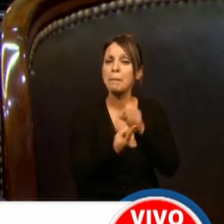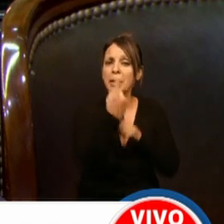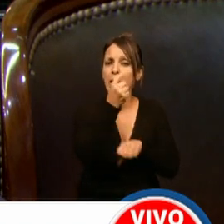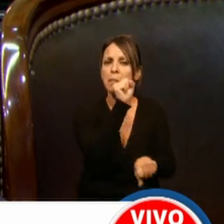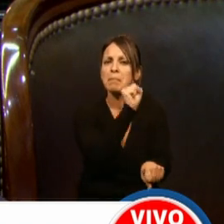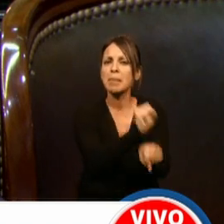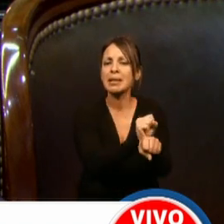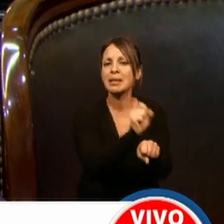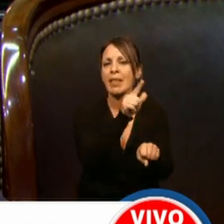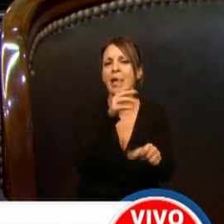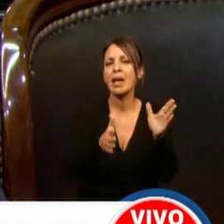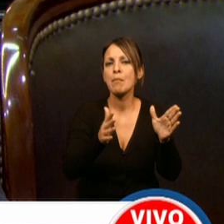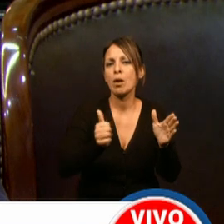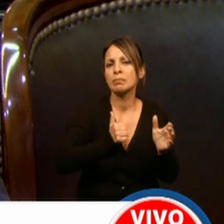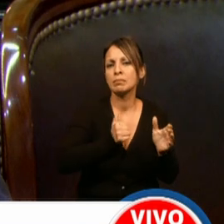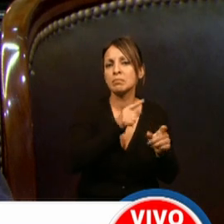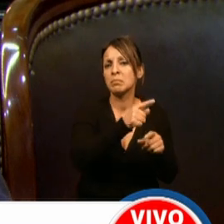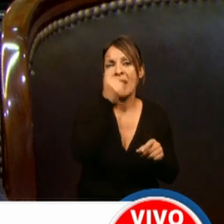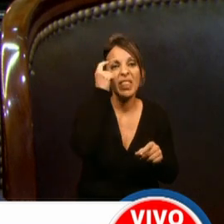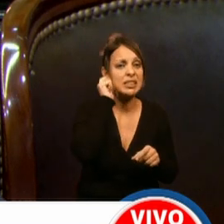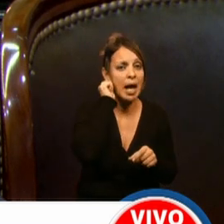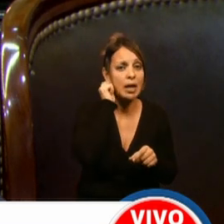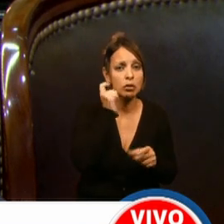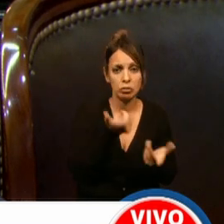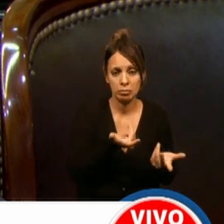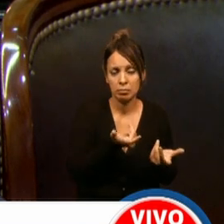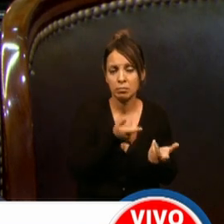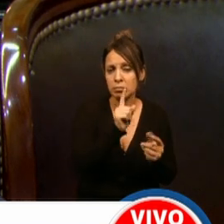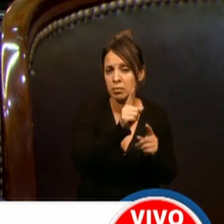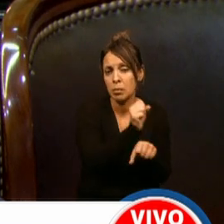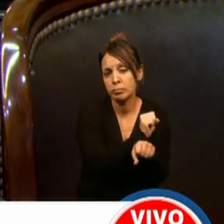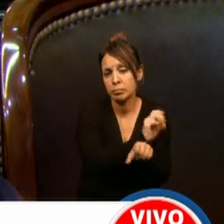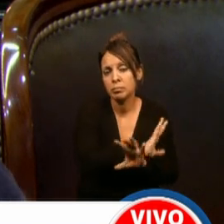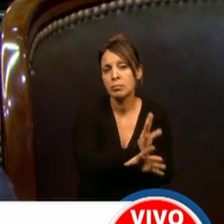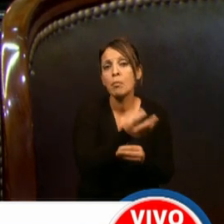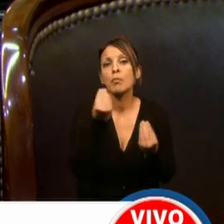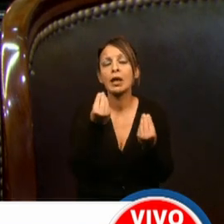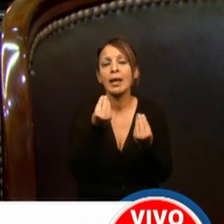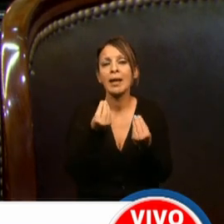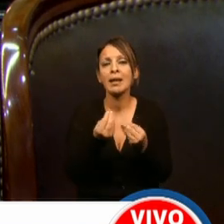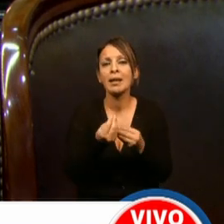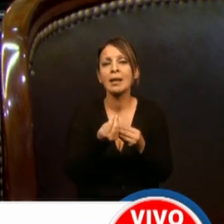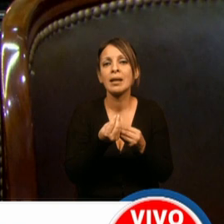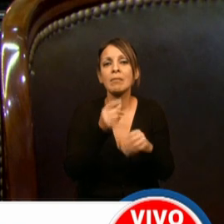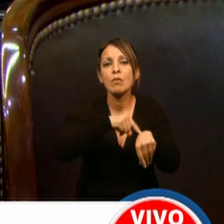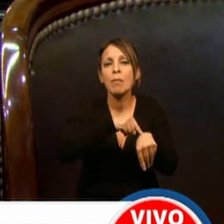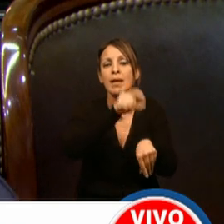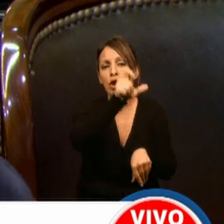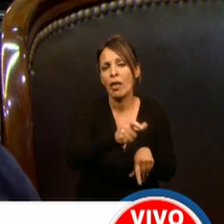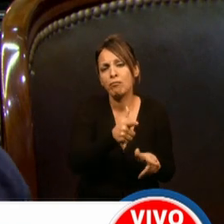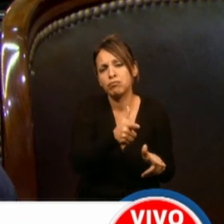de esa dictadura con apenas diez años porque lo que habían hecho antes de fusilar a